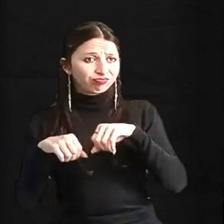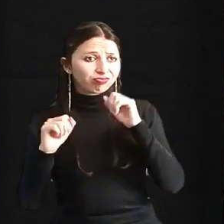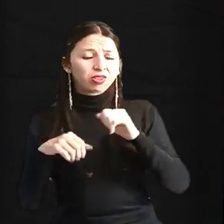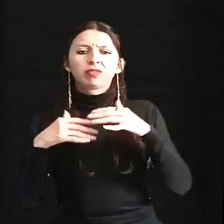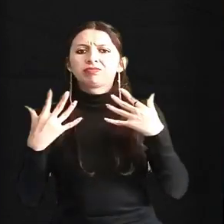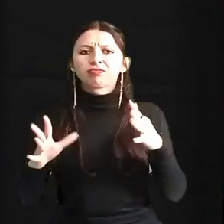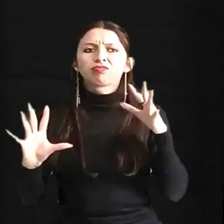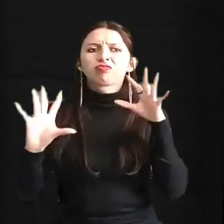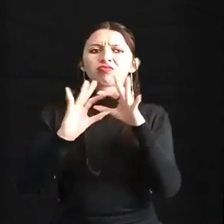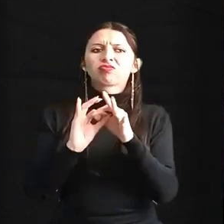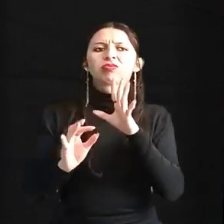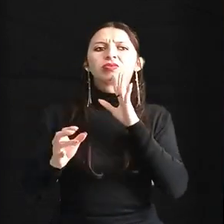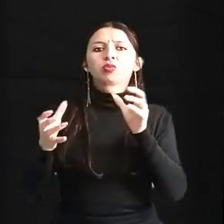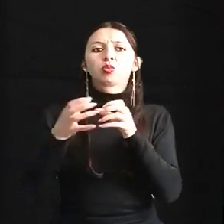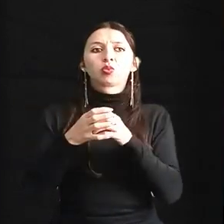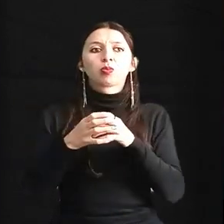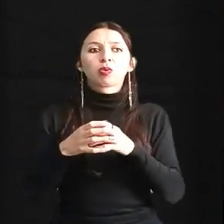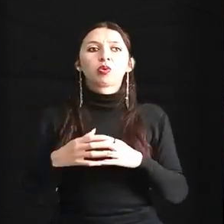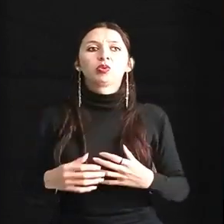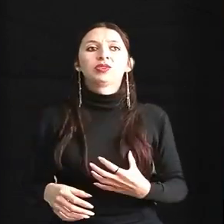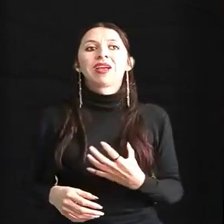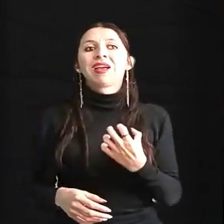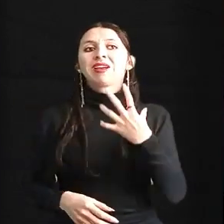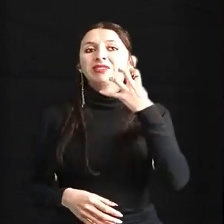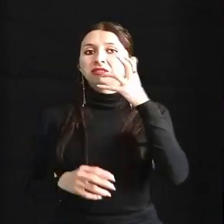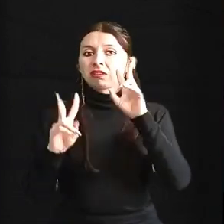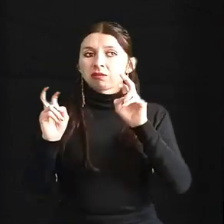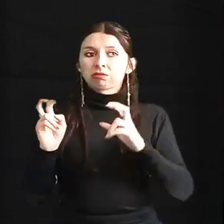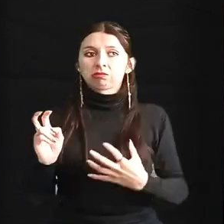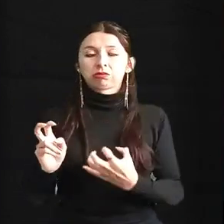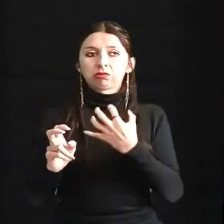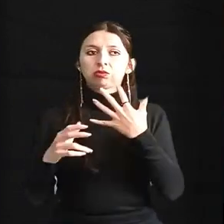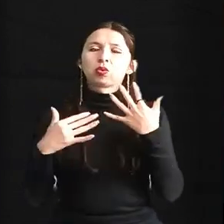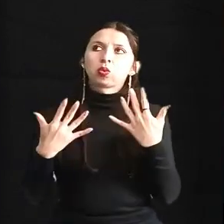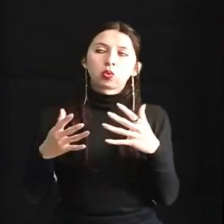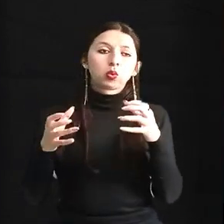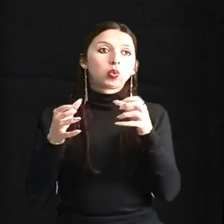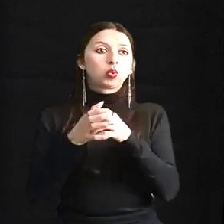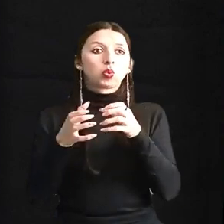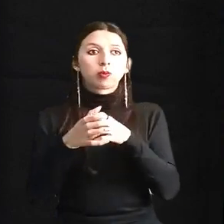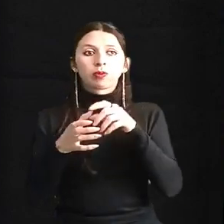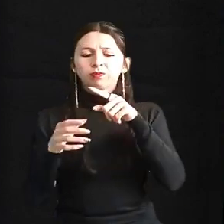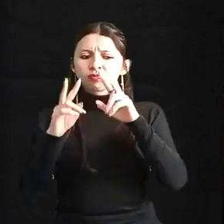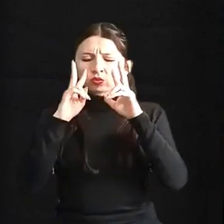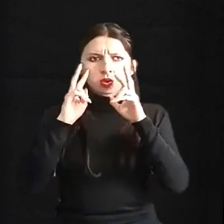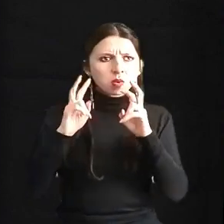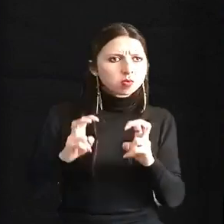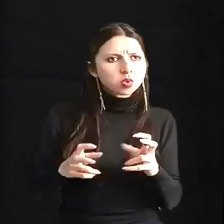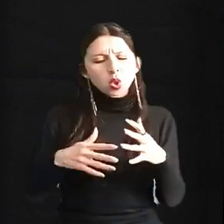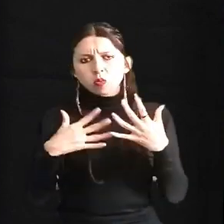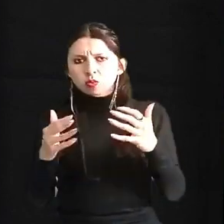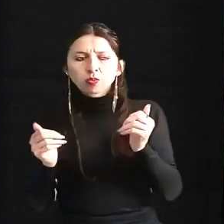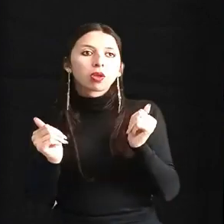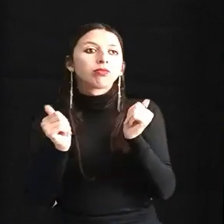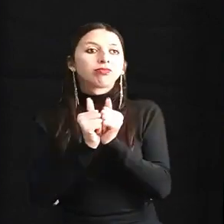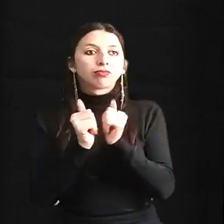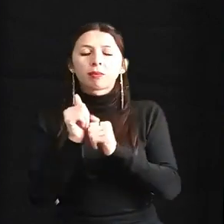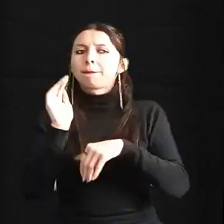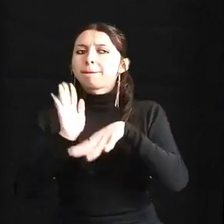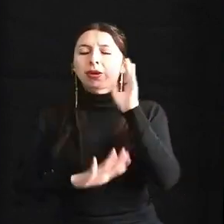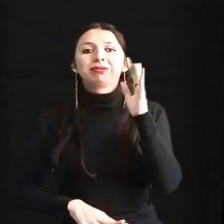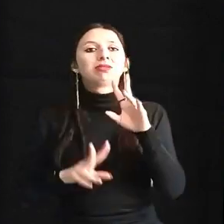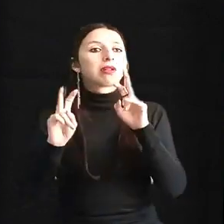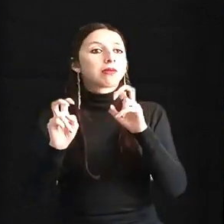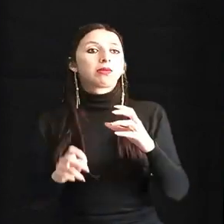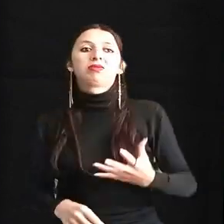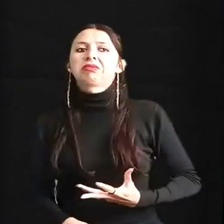estaba vinculado el grupo de cáncer donde se estaban dando investigaciones principalmente relacionadas con el